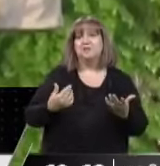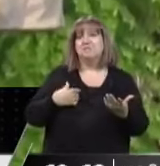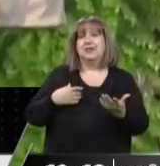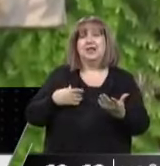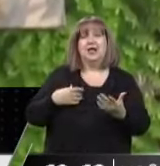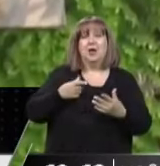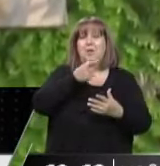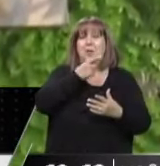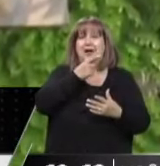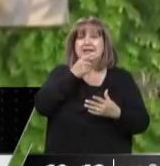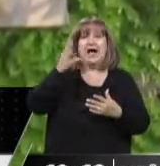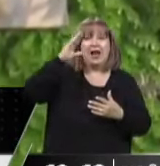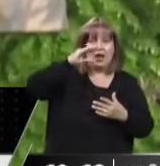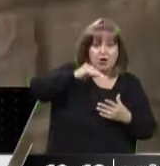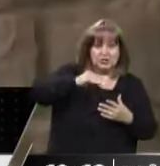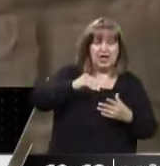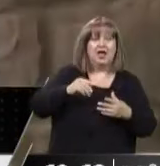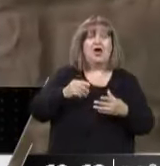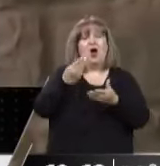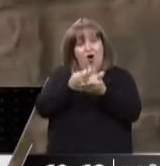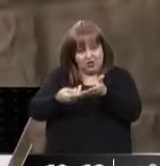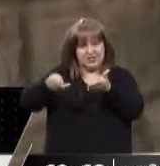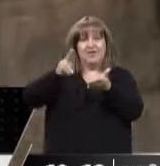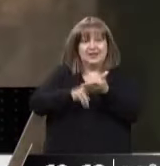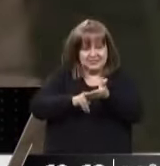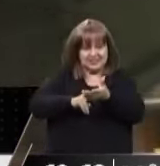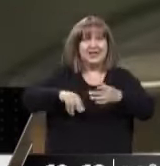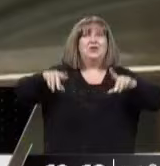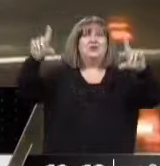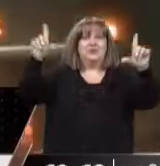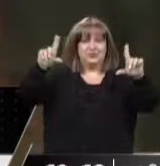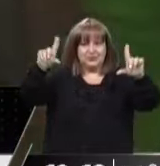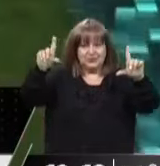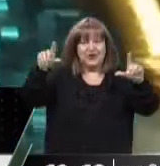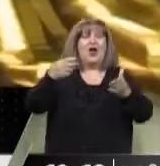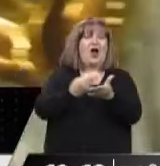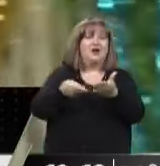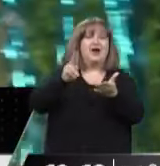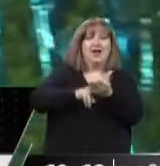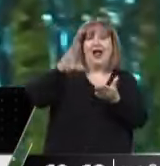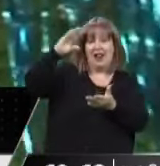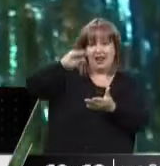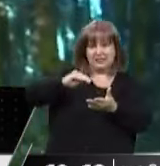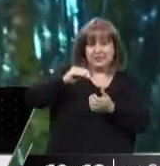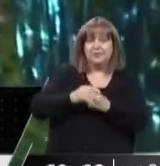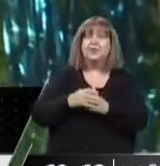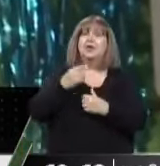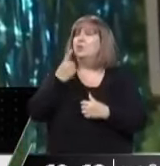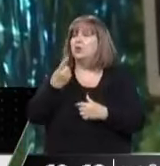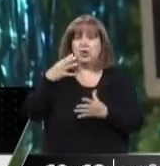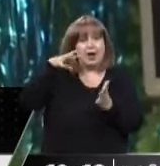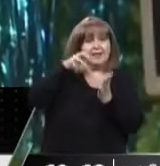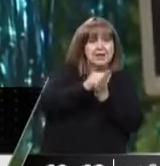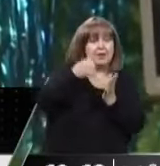pasar en la noche creo, repetidos, con el sonido, con todo, así que con eso no se pueden preocupar. ¿Pueden hacer reservas? ¿Son chicas?